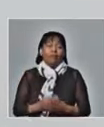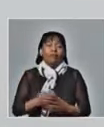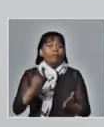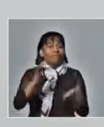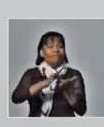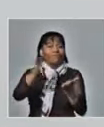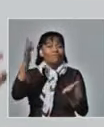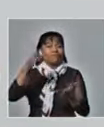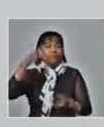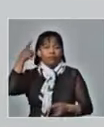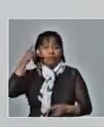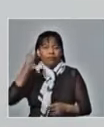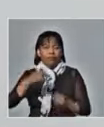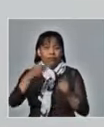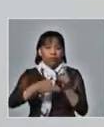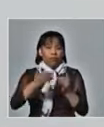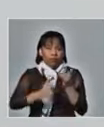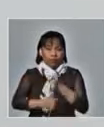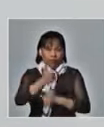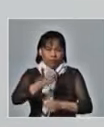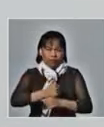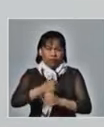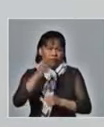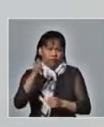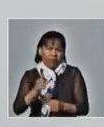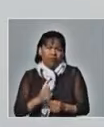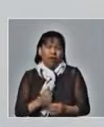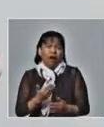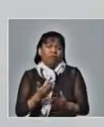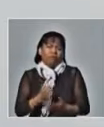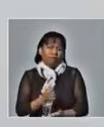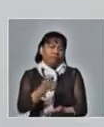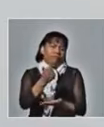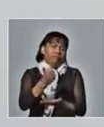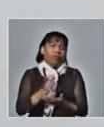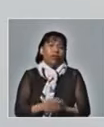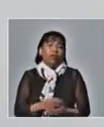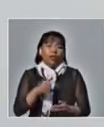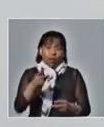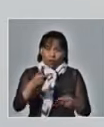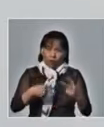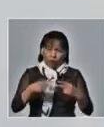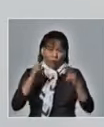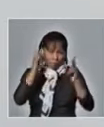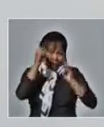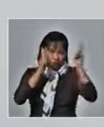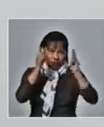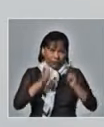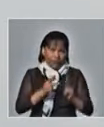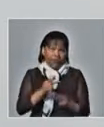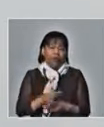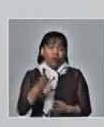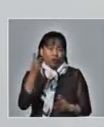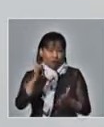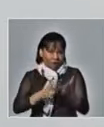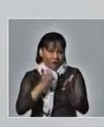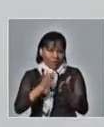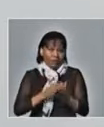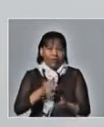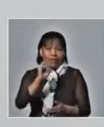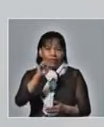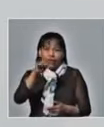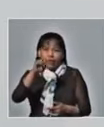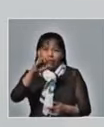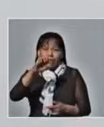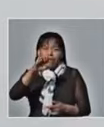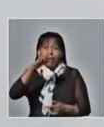Gracias. En Puebla en estos últimos años se ha invertido como nunca antes. El número de visitantes se duplicó. De acuerdo a datos del INEGI, el